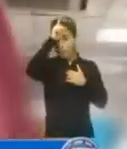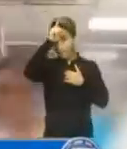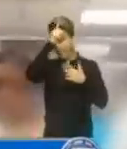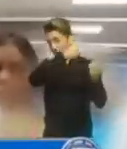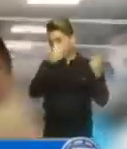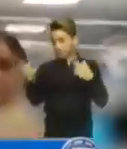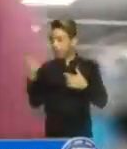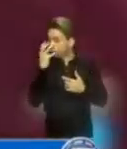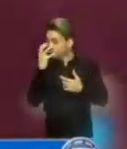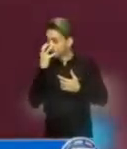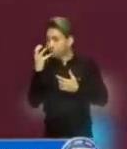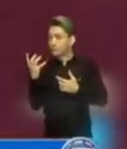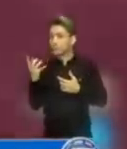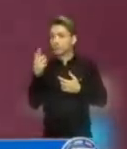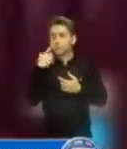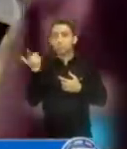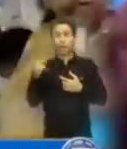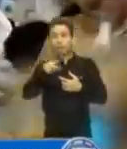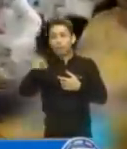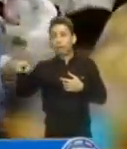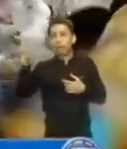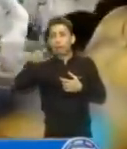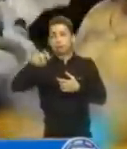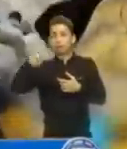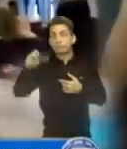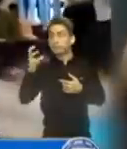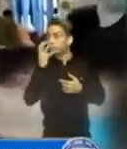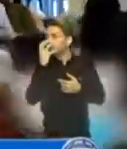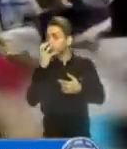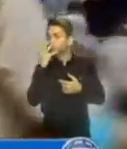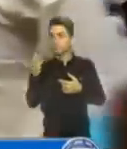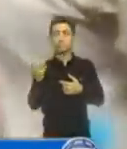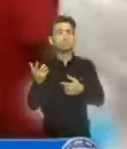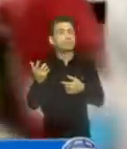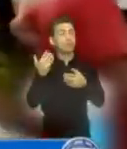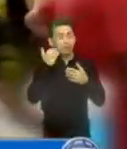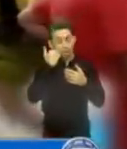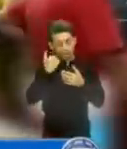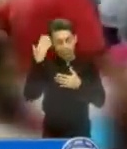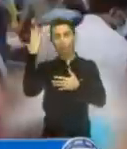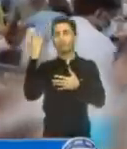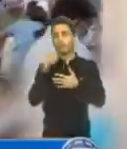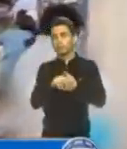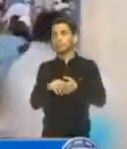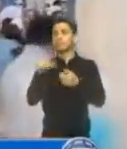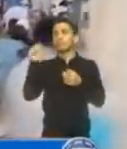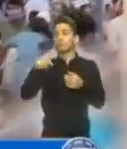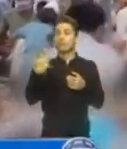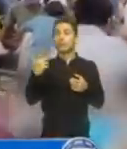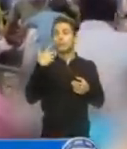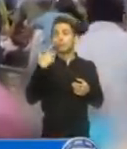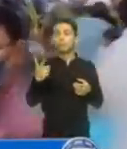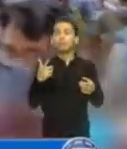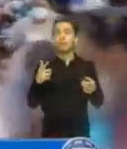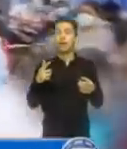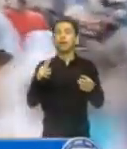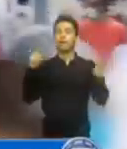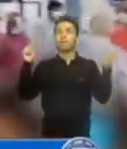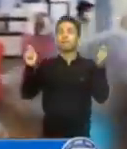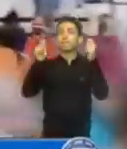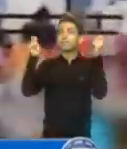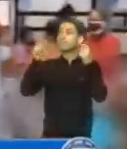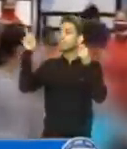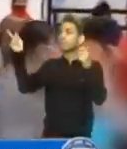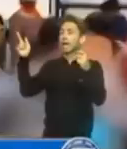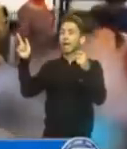la carencia en ese suministro que ya se hace extrema. Una nueva variante y una fiesta religiosa hindú que congregó a